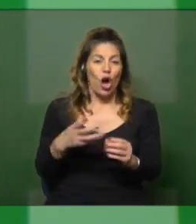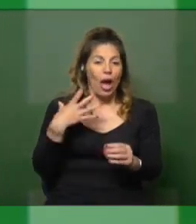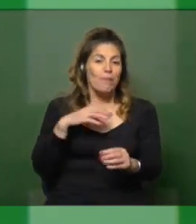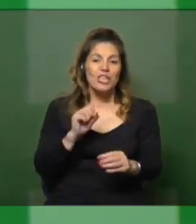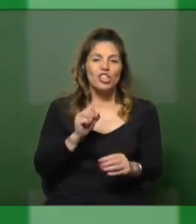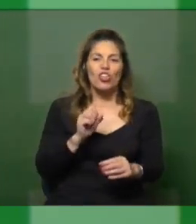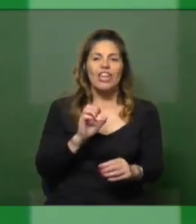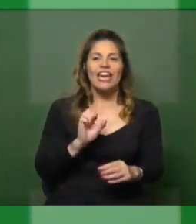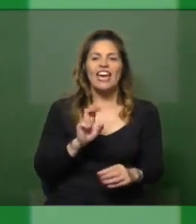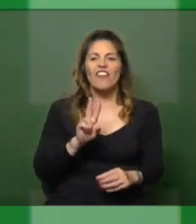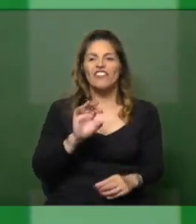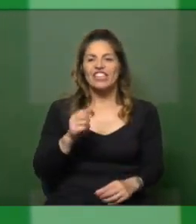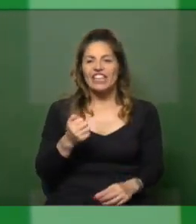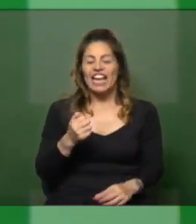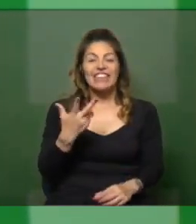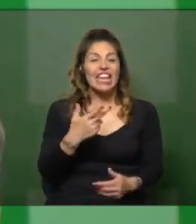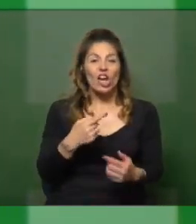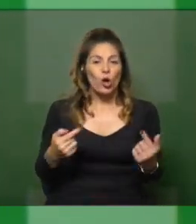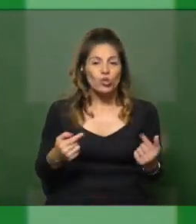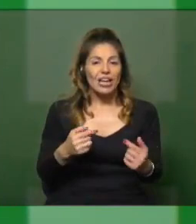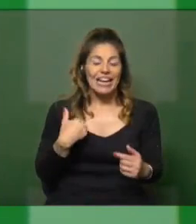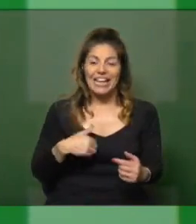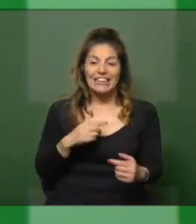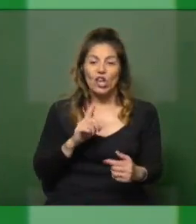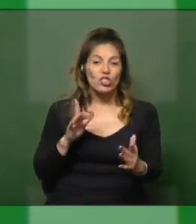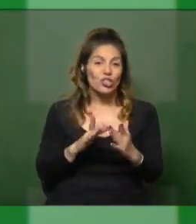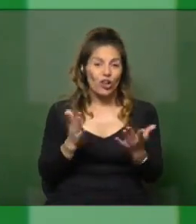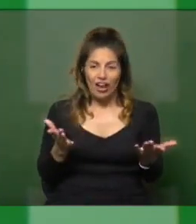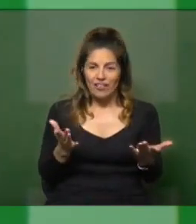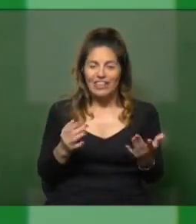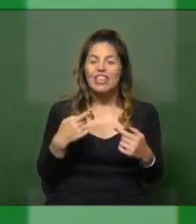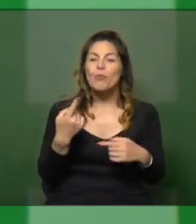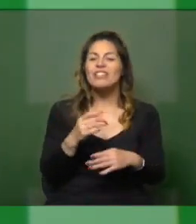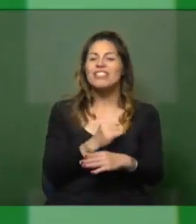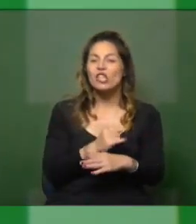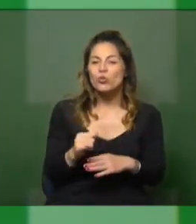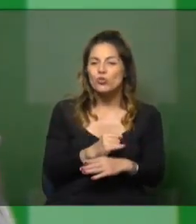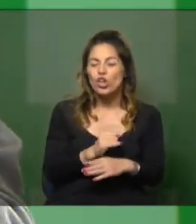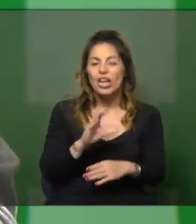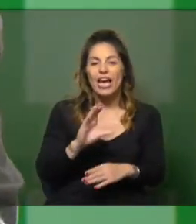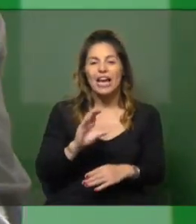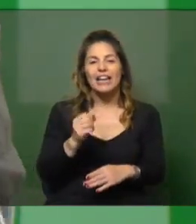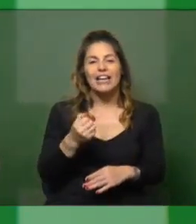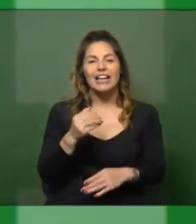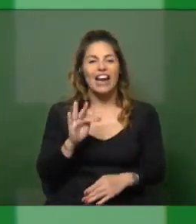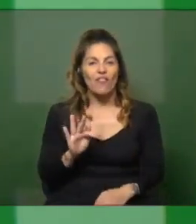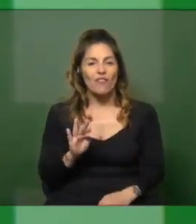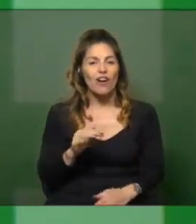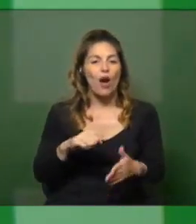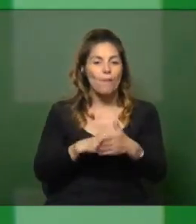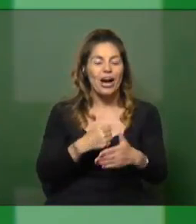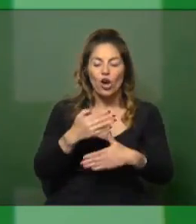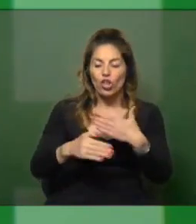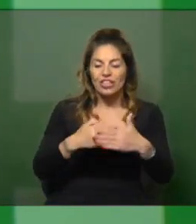quizá esas tres cosas que en Argentina parecían Intocables después hay organismos la caf que es el banco de desarrollo de las